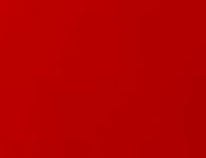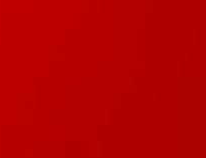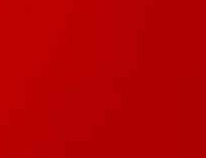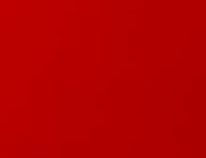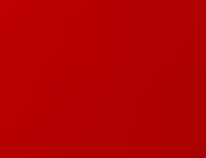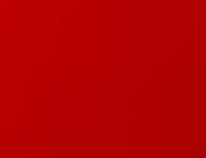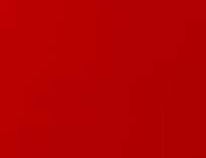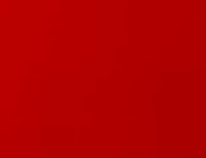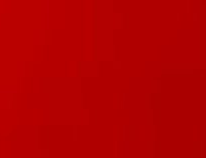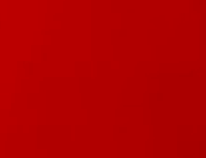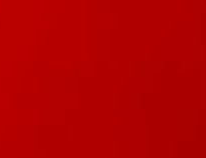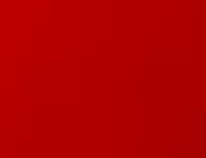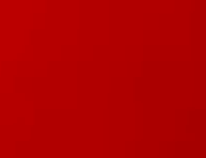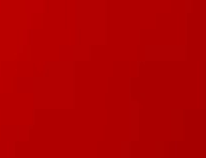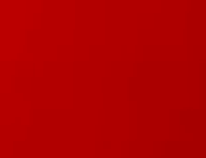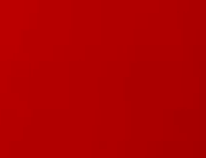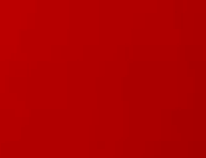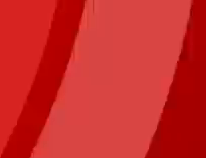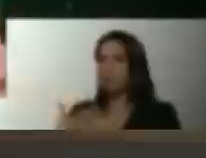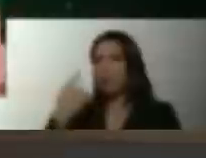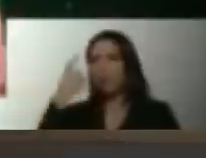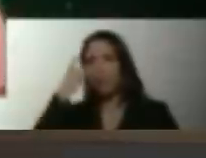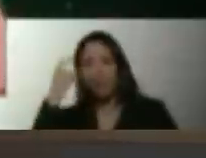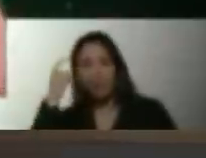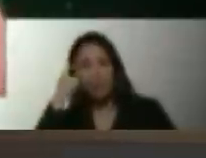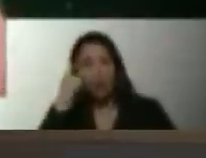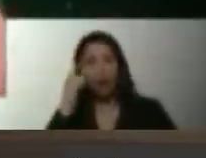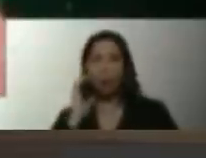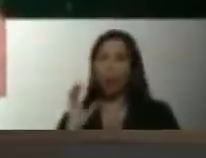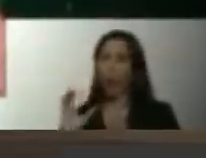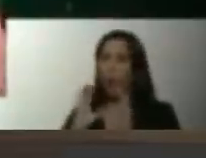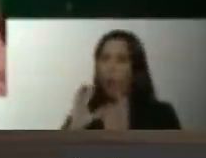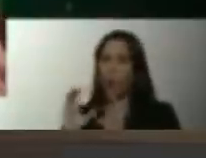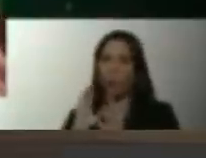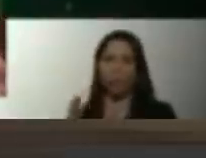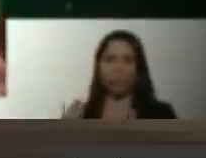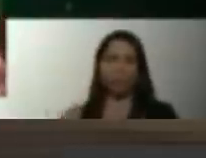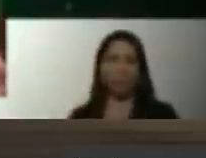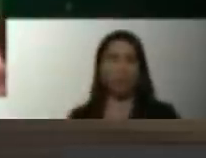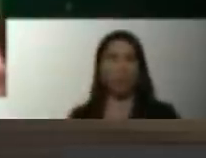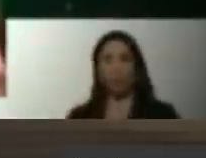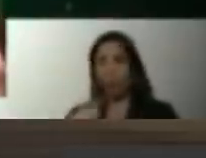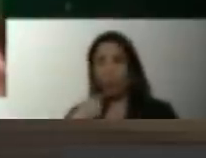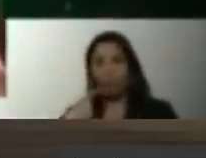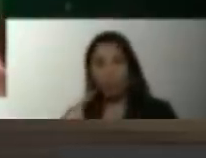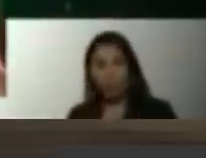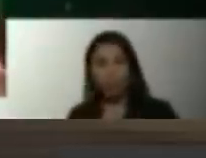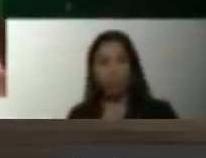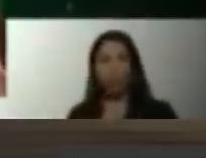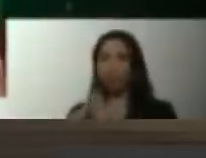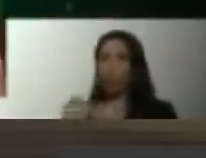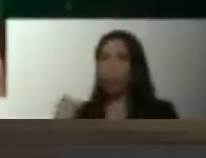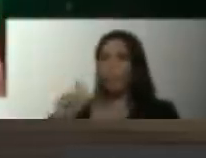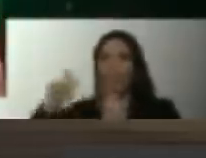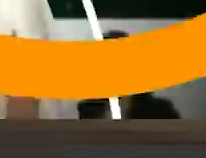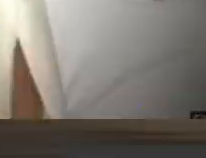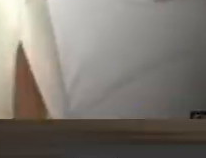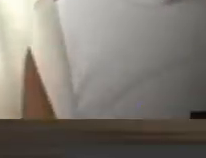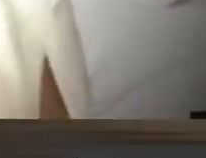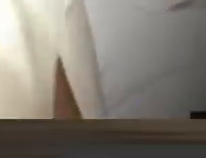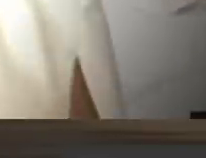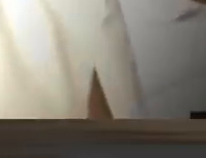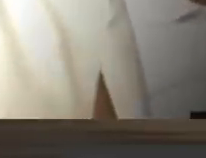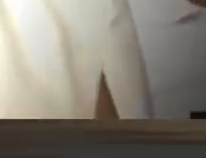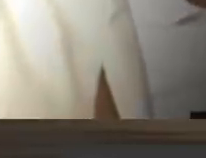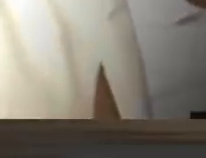de Nueva Esparta, Alfredo Díaz, por el brote de coronavirus en el estado. Si es responsabilidad del gobernador, hay que ponerle